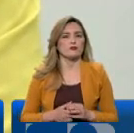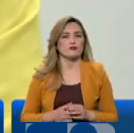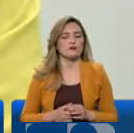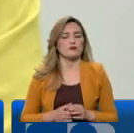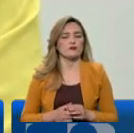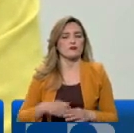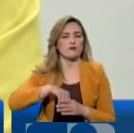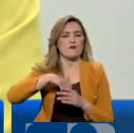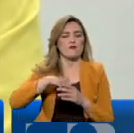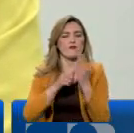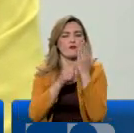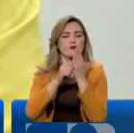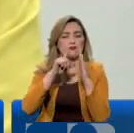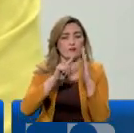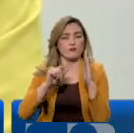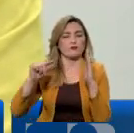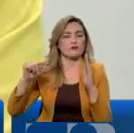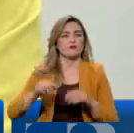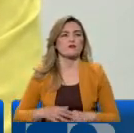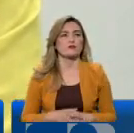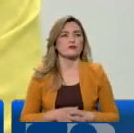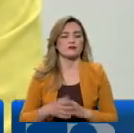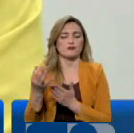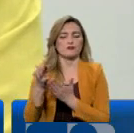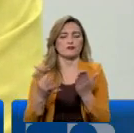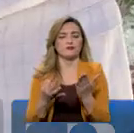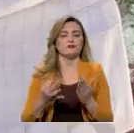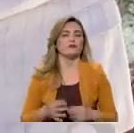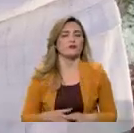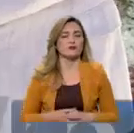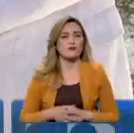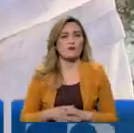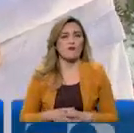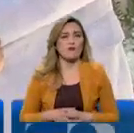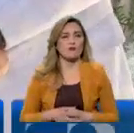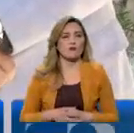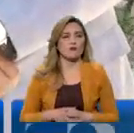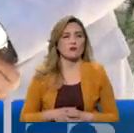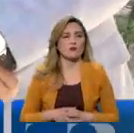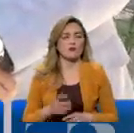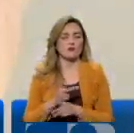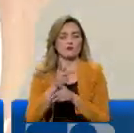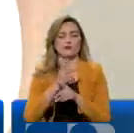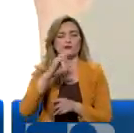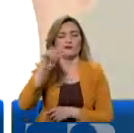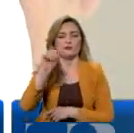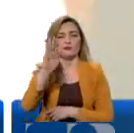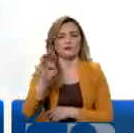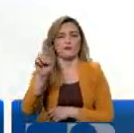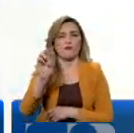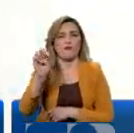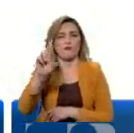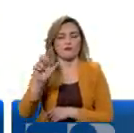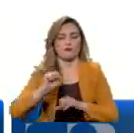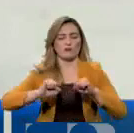otorgados por el Ministerio de Finanzas y están dentro del presupuesto establecido. Sin embargo, el consejero José Cabrera insiste en la necesidad de que